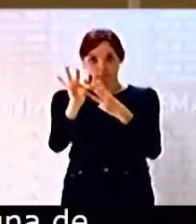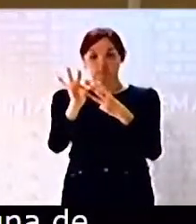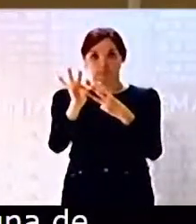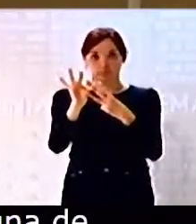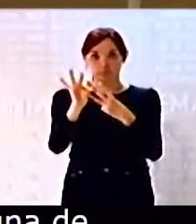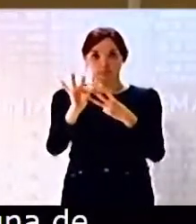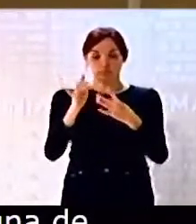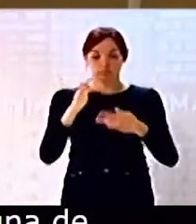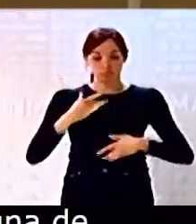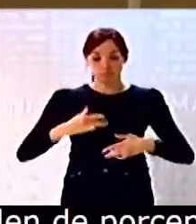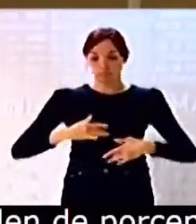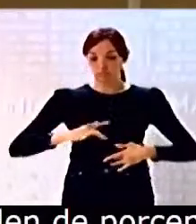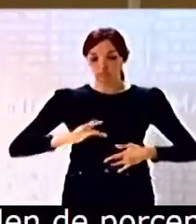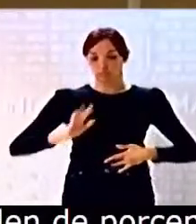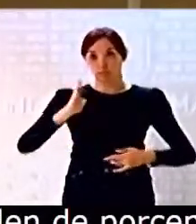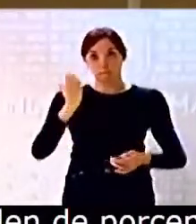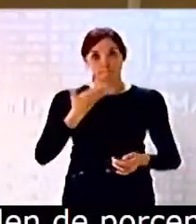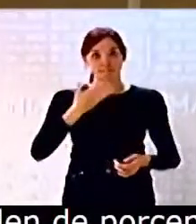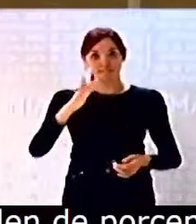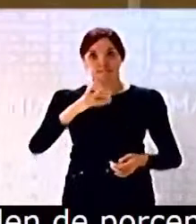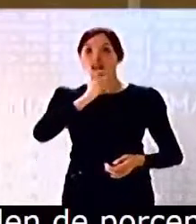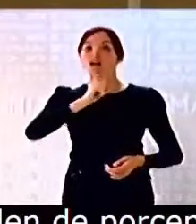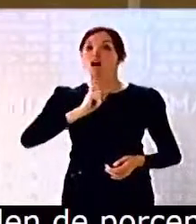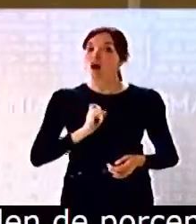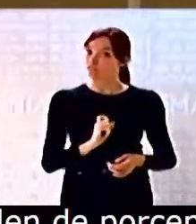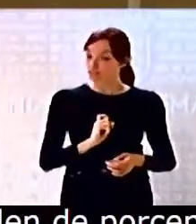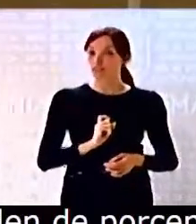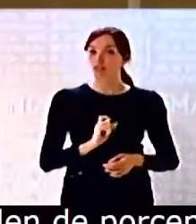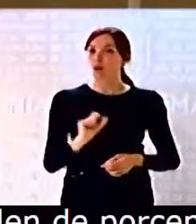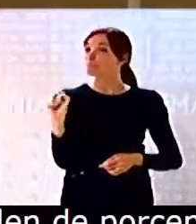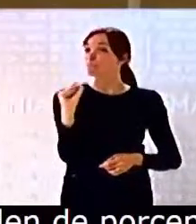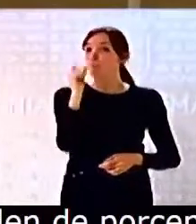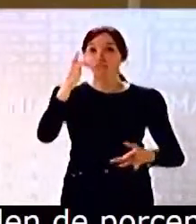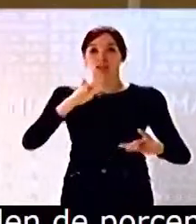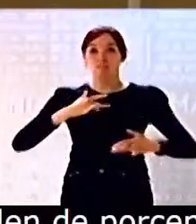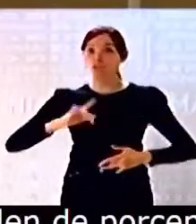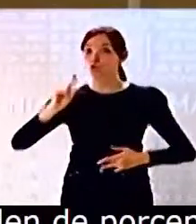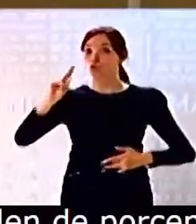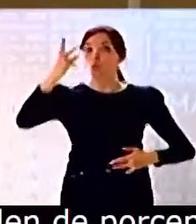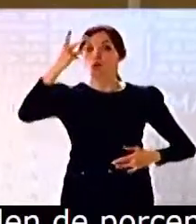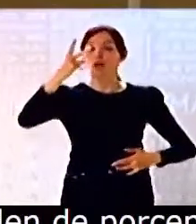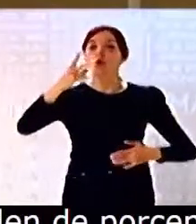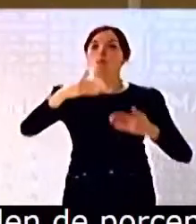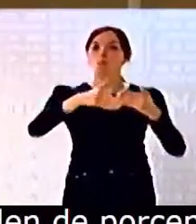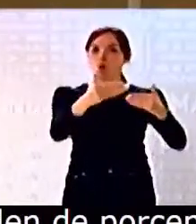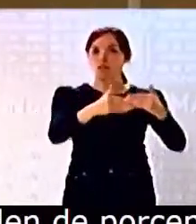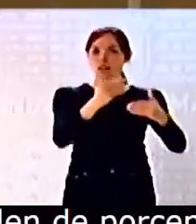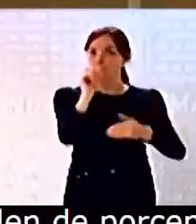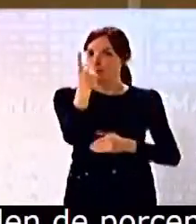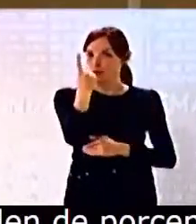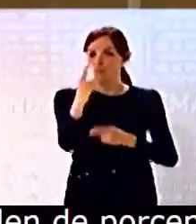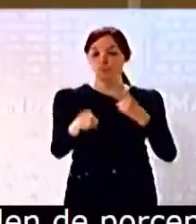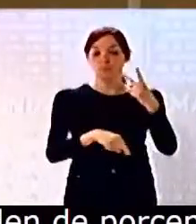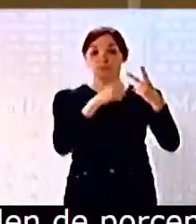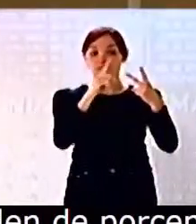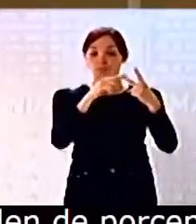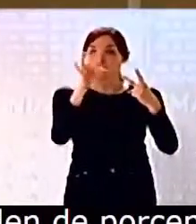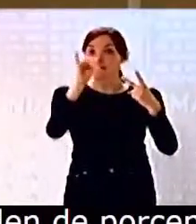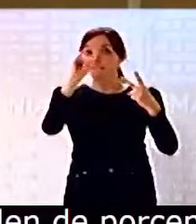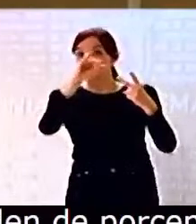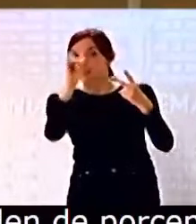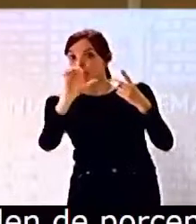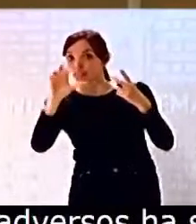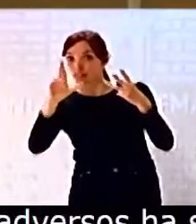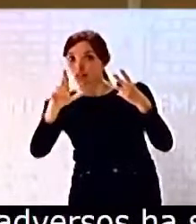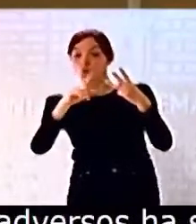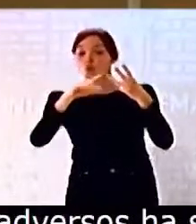porcentaje de notificación, en la que se han notificado más efectos adversos ha sido en la de Moderna, seguida por la de Pfizer y,